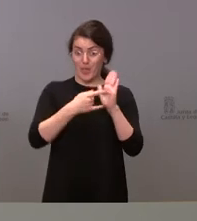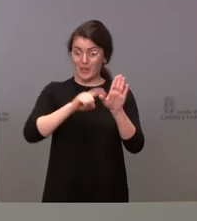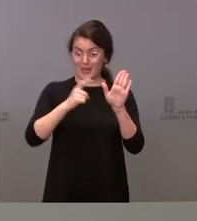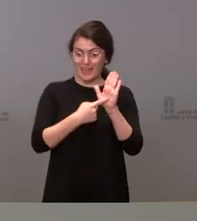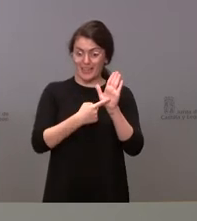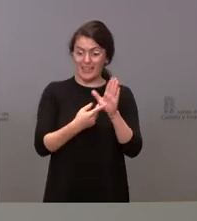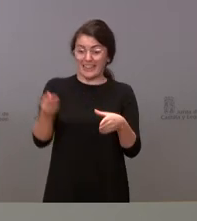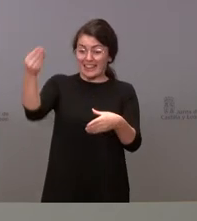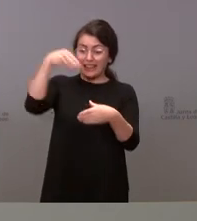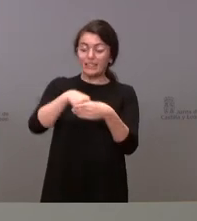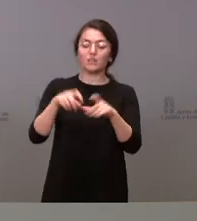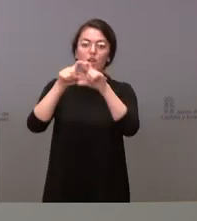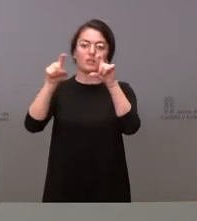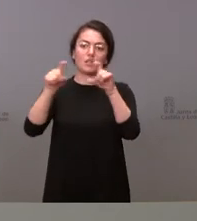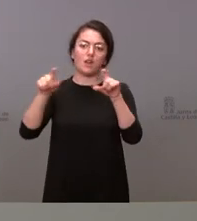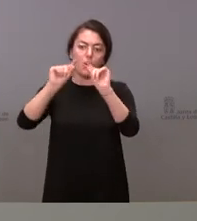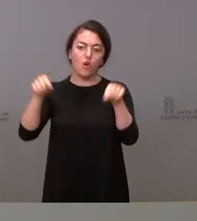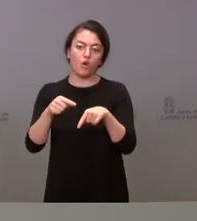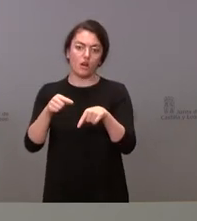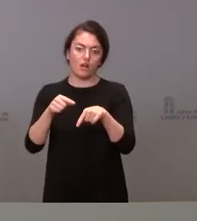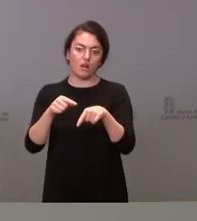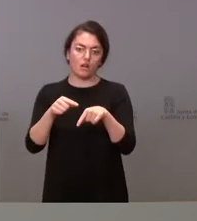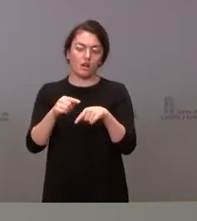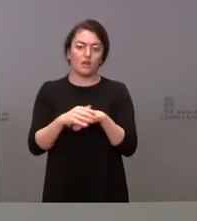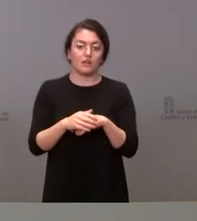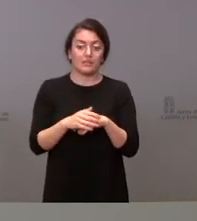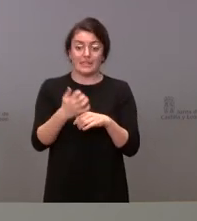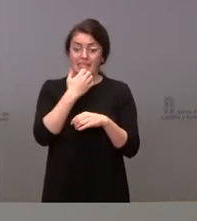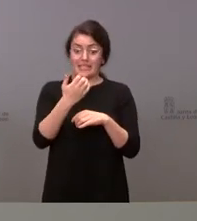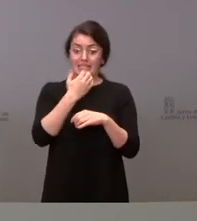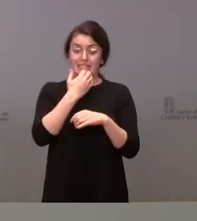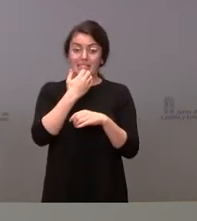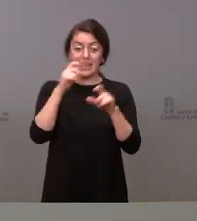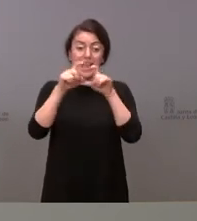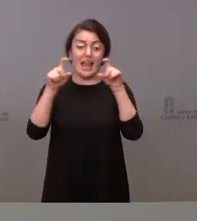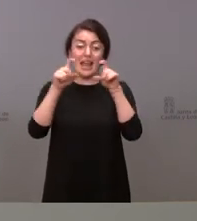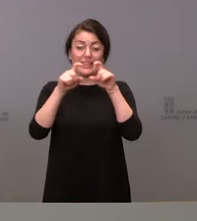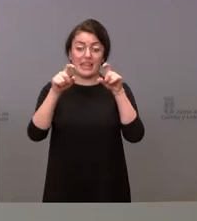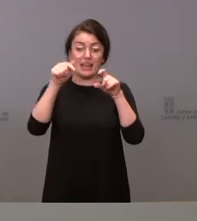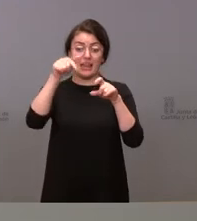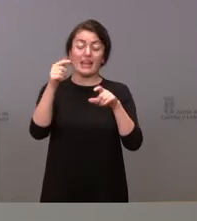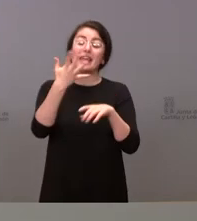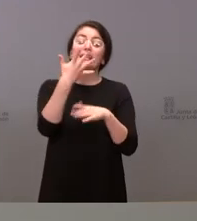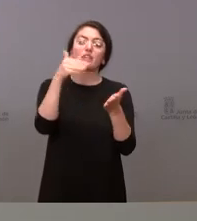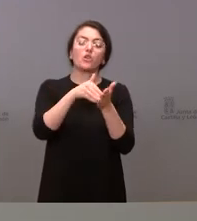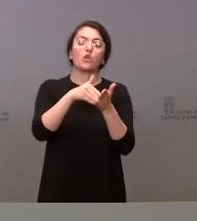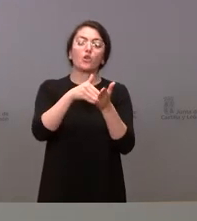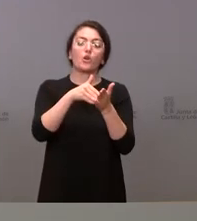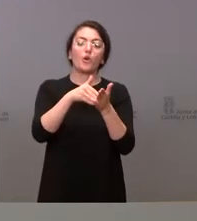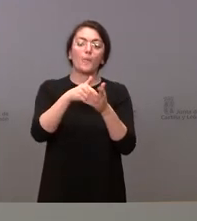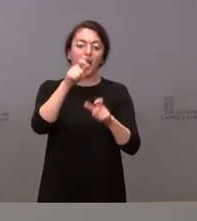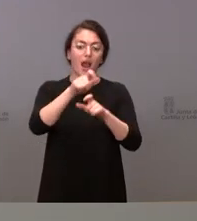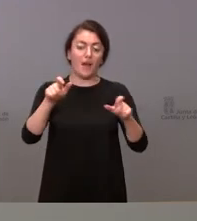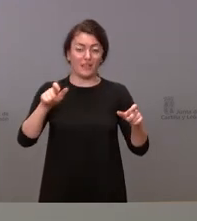locales en el ámbito de aplicación. En principio, a las entidades de menos de 5.000 habitantes no se les impone ninguna obligación en concreto,